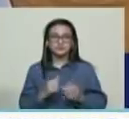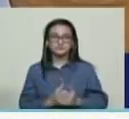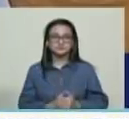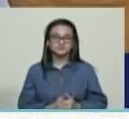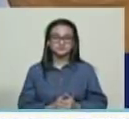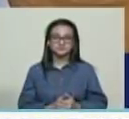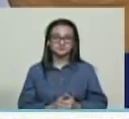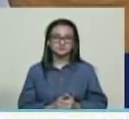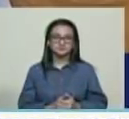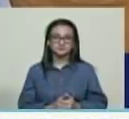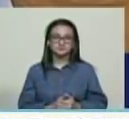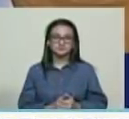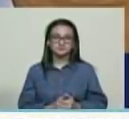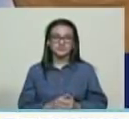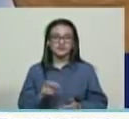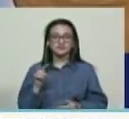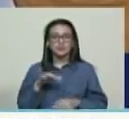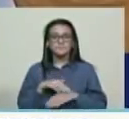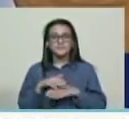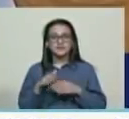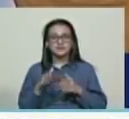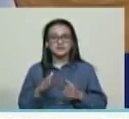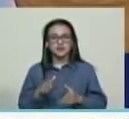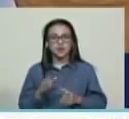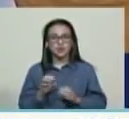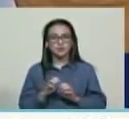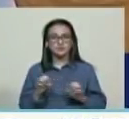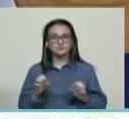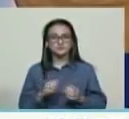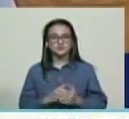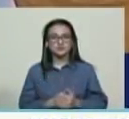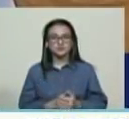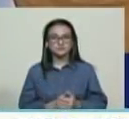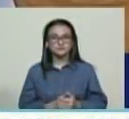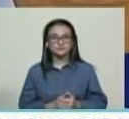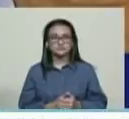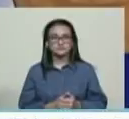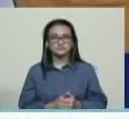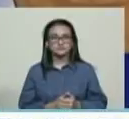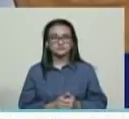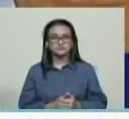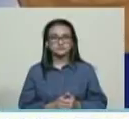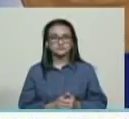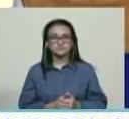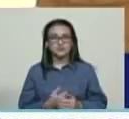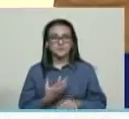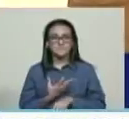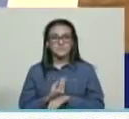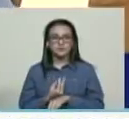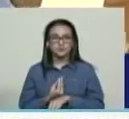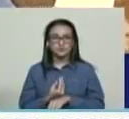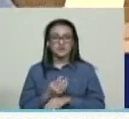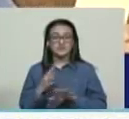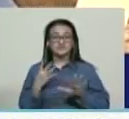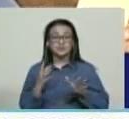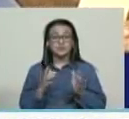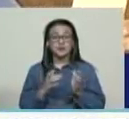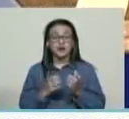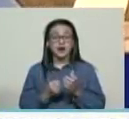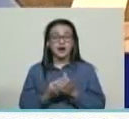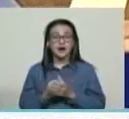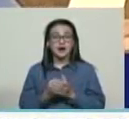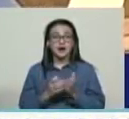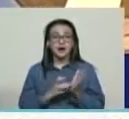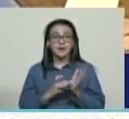República de Venezuela, Ministerio de Educación. Ciclo combinado Francisco Iznardi, Maturín Monagas, 19 de